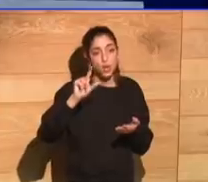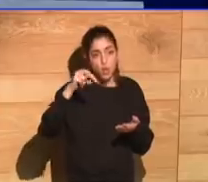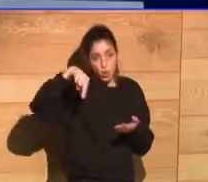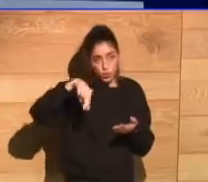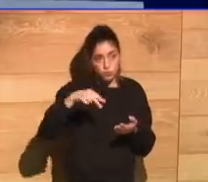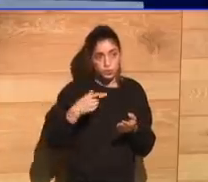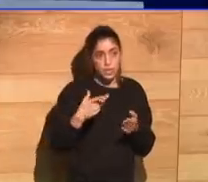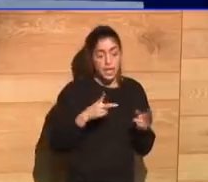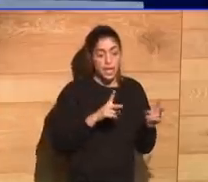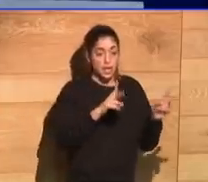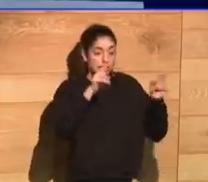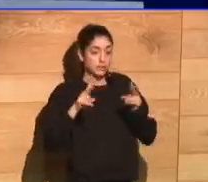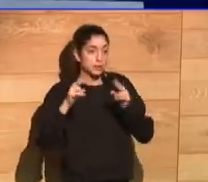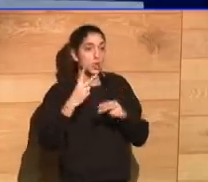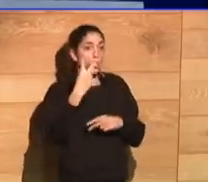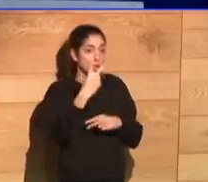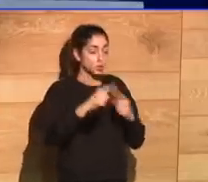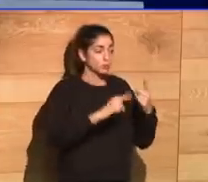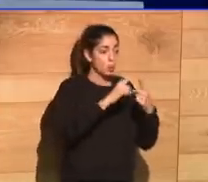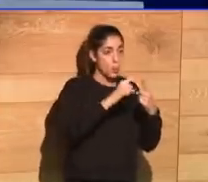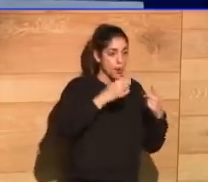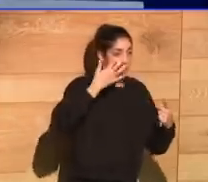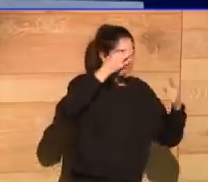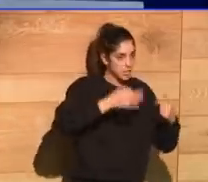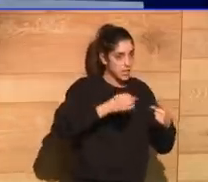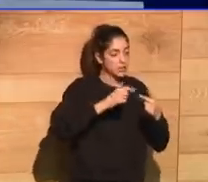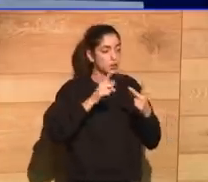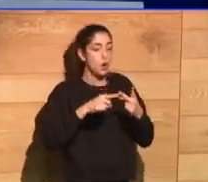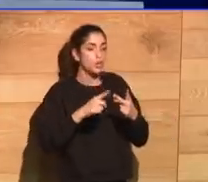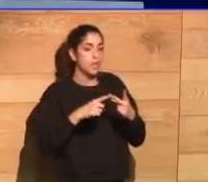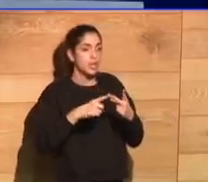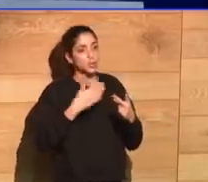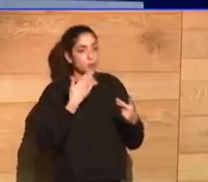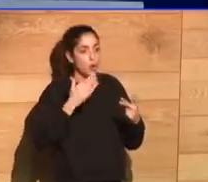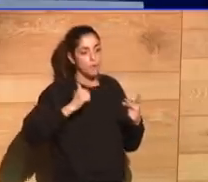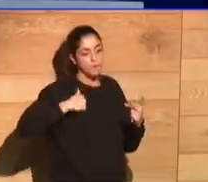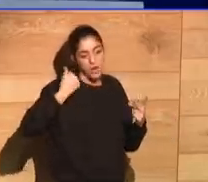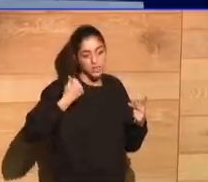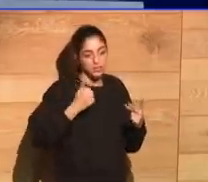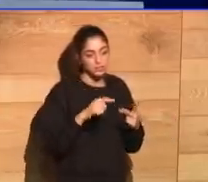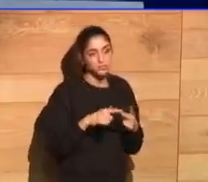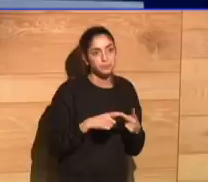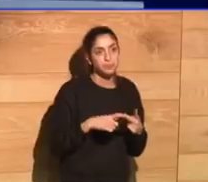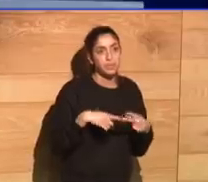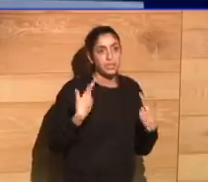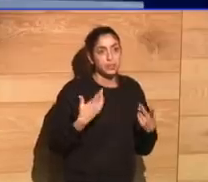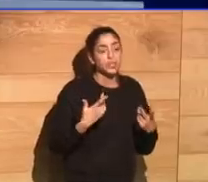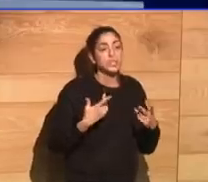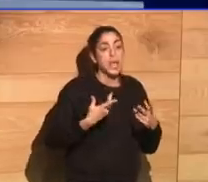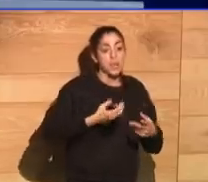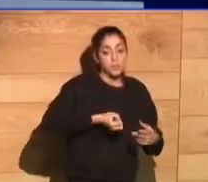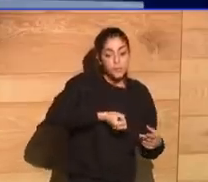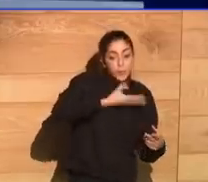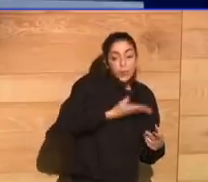dos tomas, una de verdad y otra no. Una de verdad significa con verdadero compromiso, llegando a zonas verdaderas en las que las emociones se invocan de